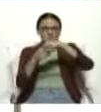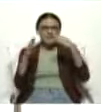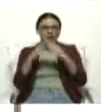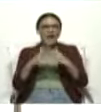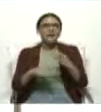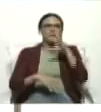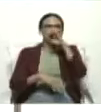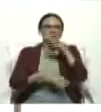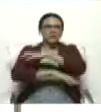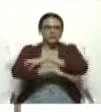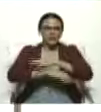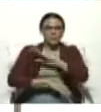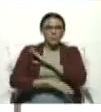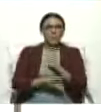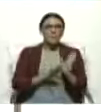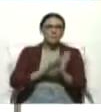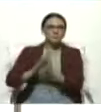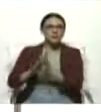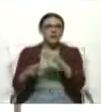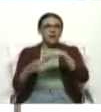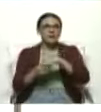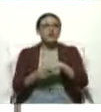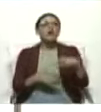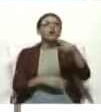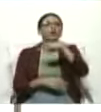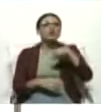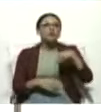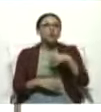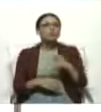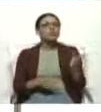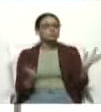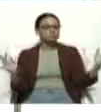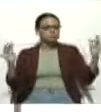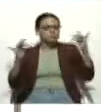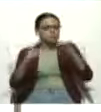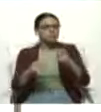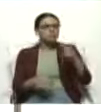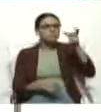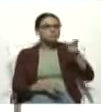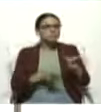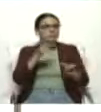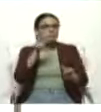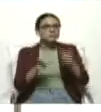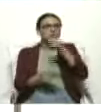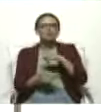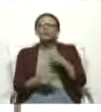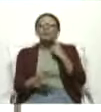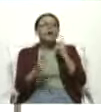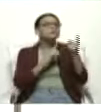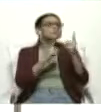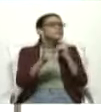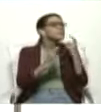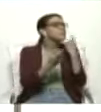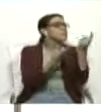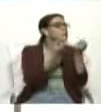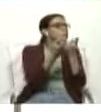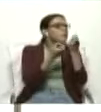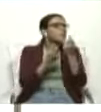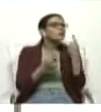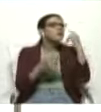de febrero, el Ministerio Público fue invitado a participar como miembro del equipo promotor en la consulta pública de este